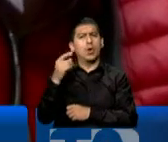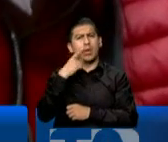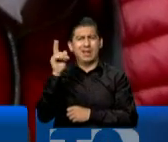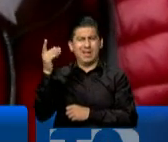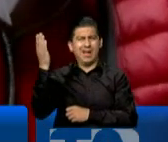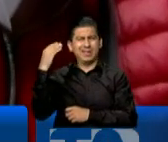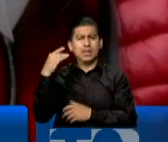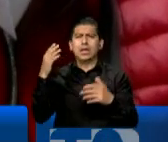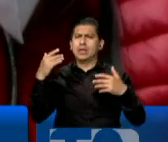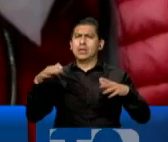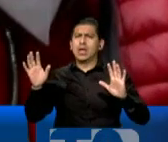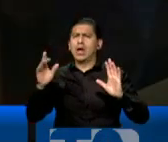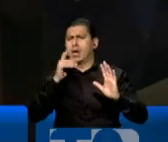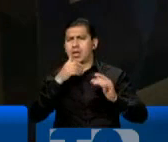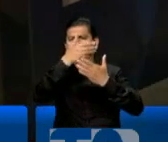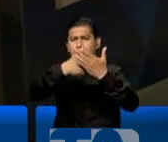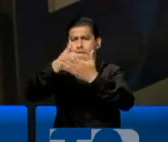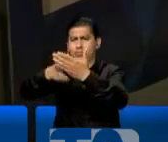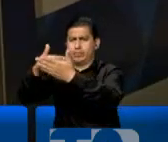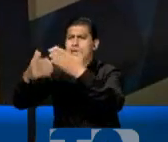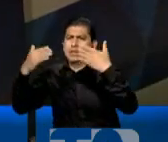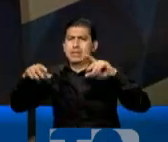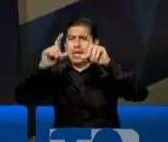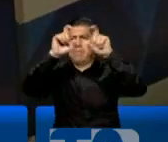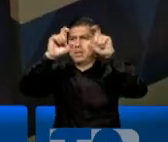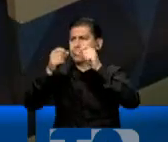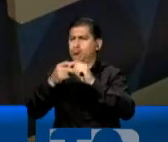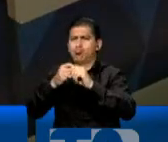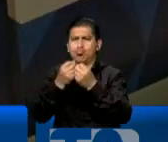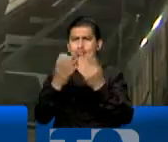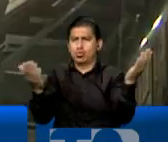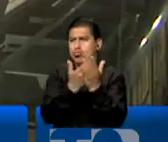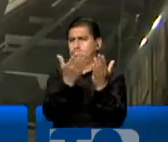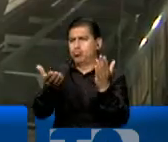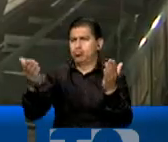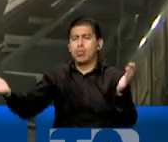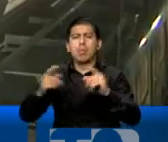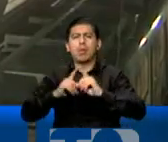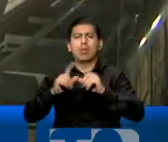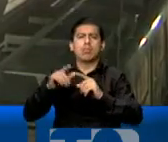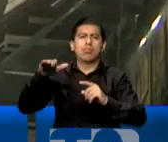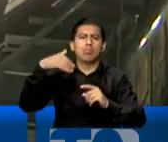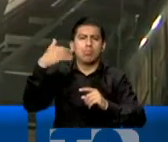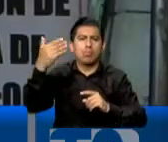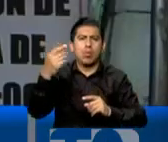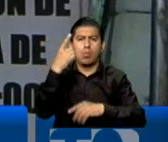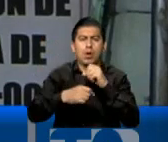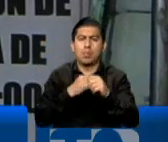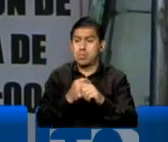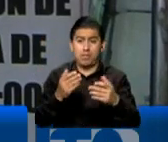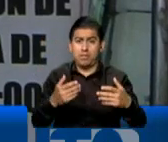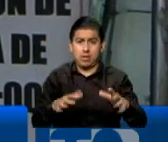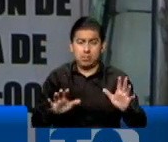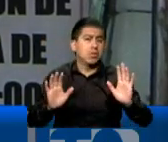Jorge Llanes, ya tenía listos estudios y un reglamento para la elección del operador. Sin embargo, un año después, esta mega obra aún